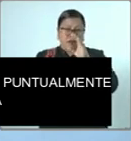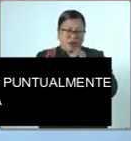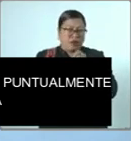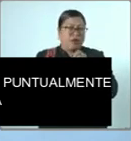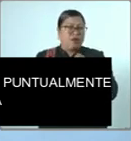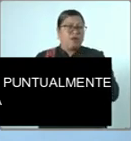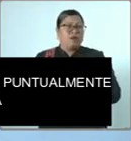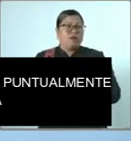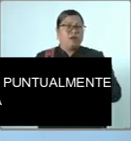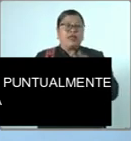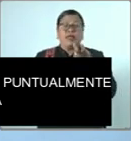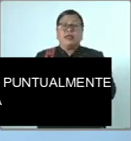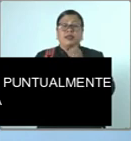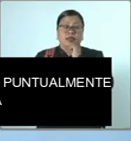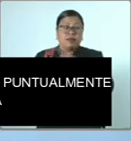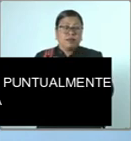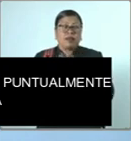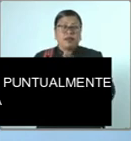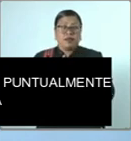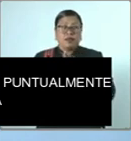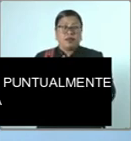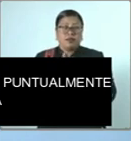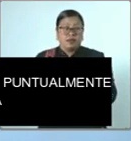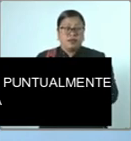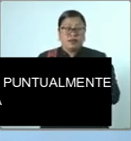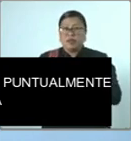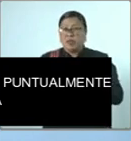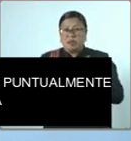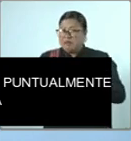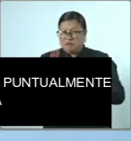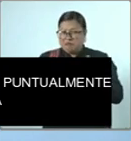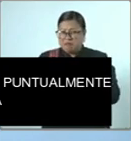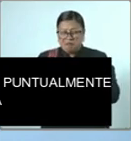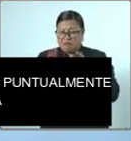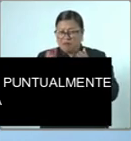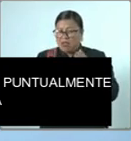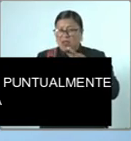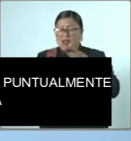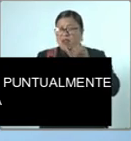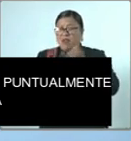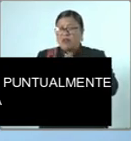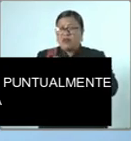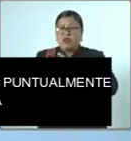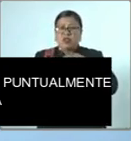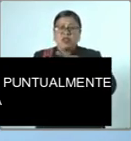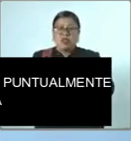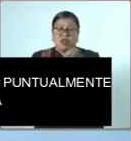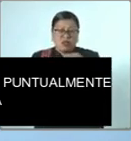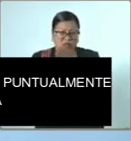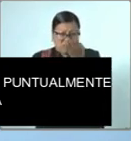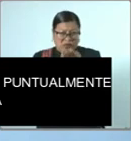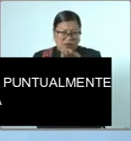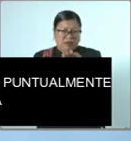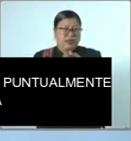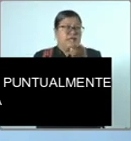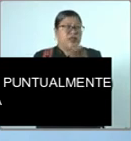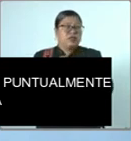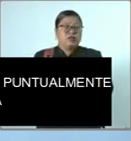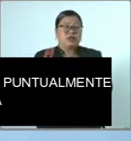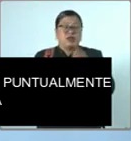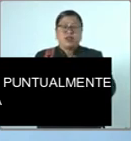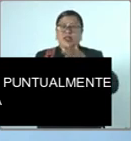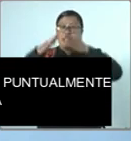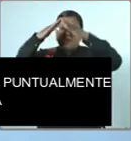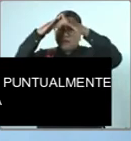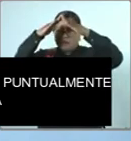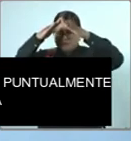director, y hasta ahorita no tenemos mayores reportes de daños. Esta afectación es porque cayó parte de la